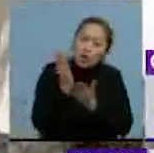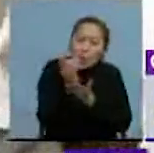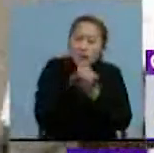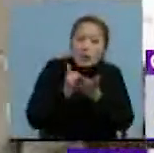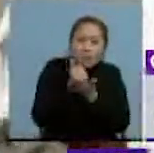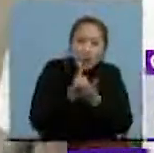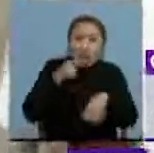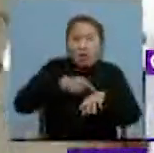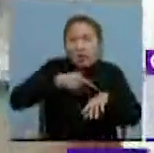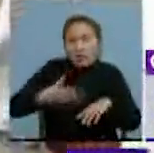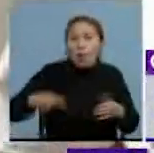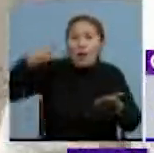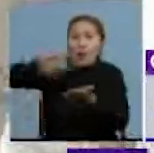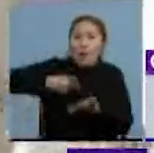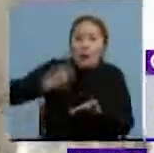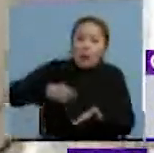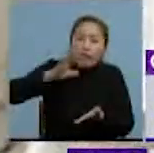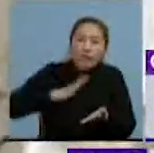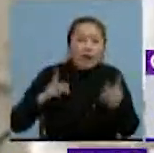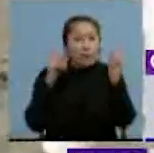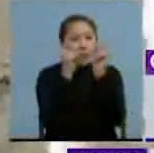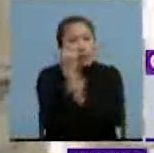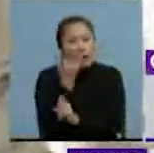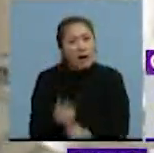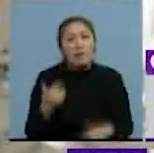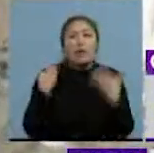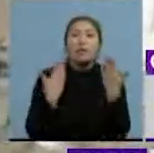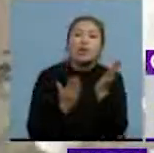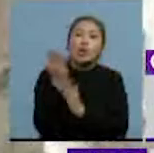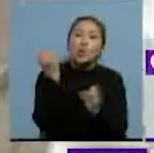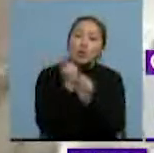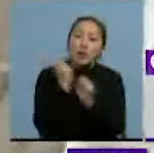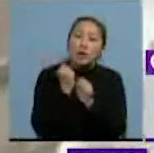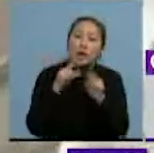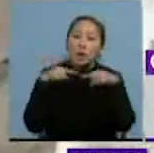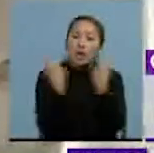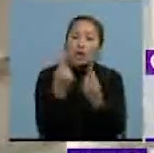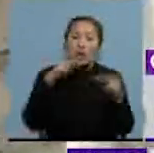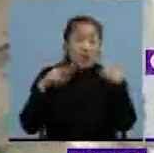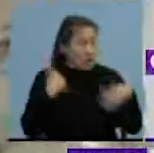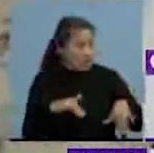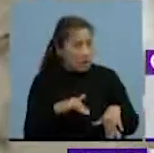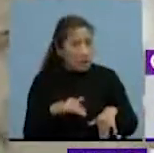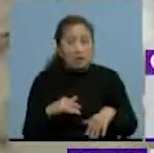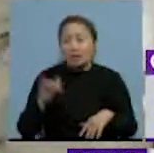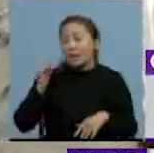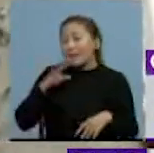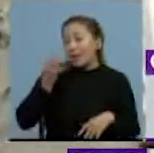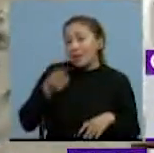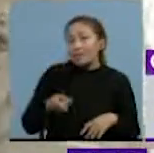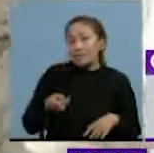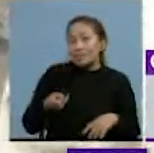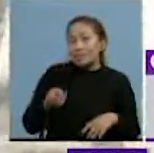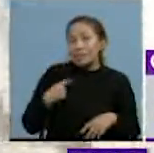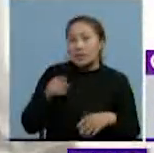Las demoras que hay en el pago siguen complicados para hacer funcionar tanto este comedor como otro. Sí, es verdad.